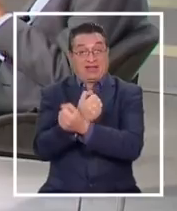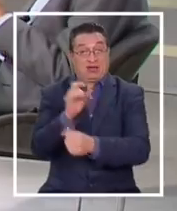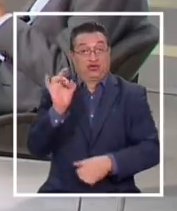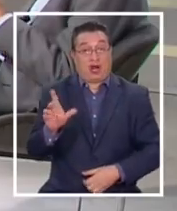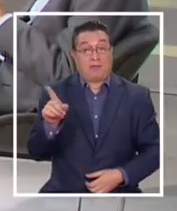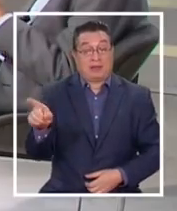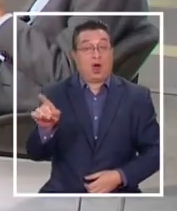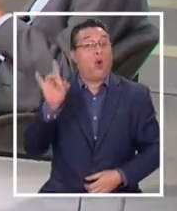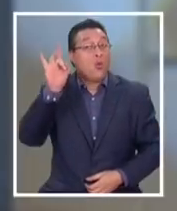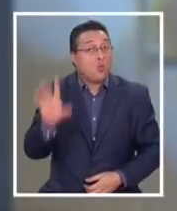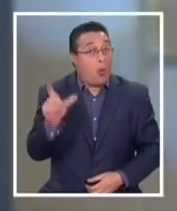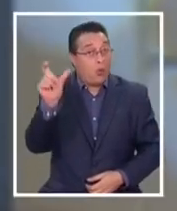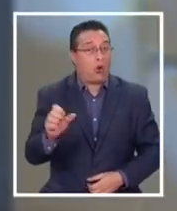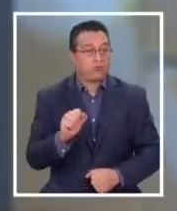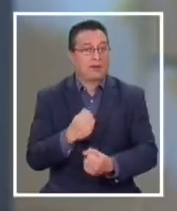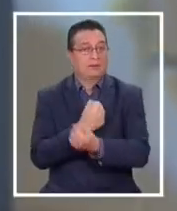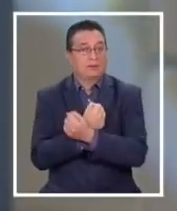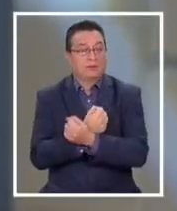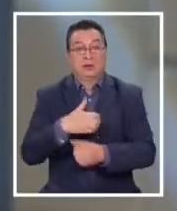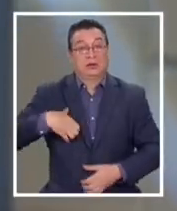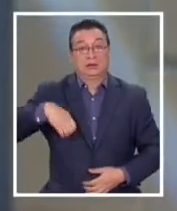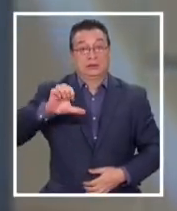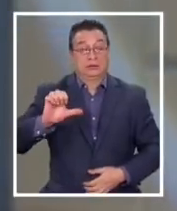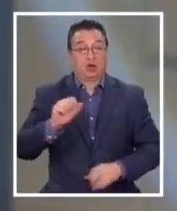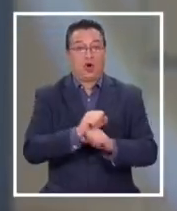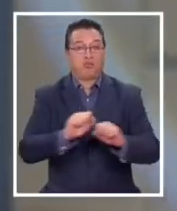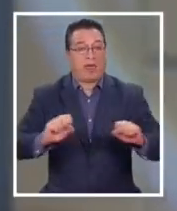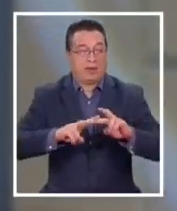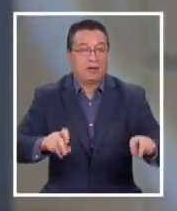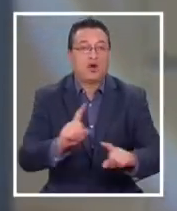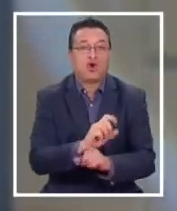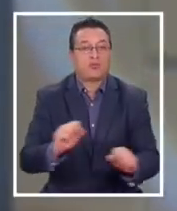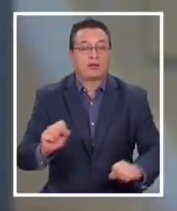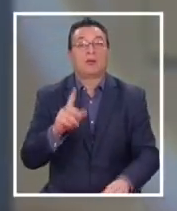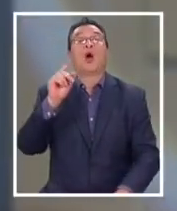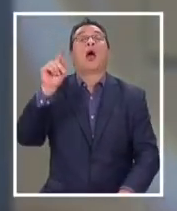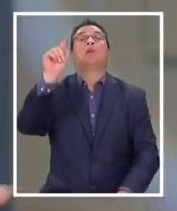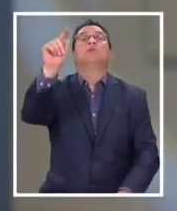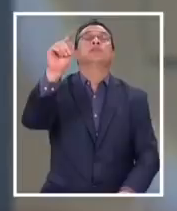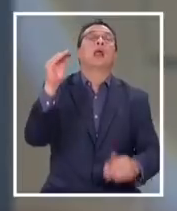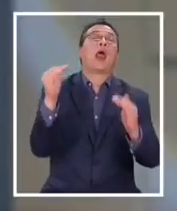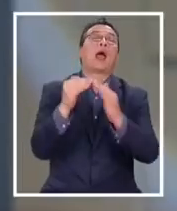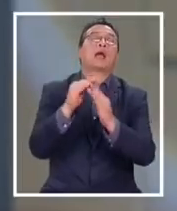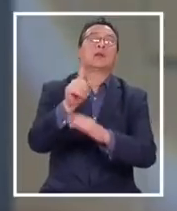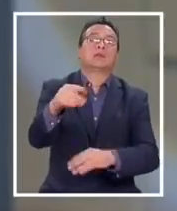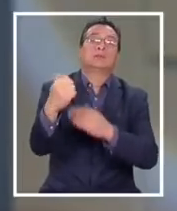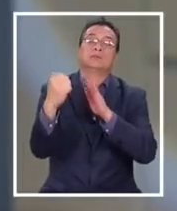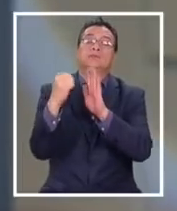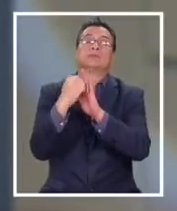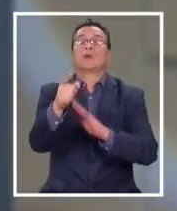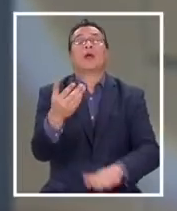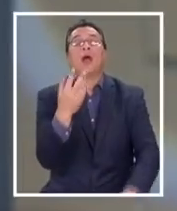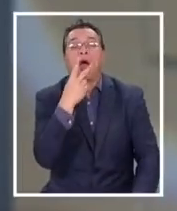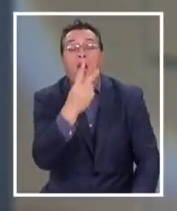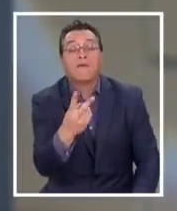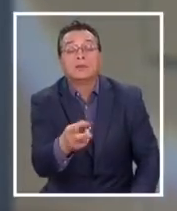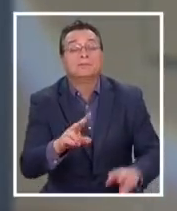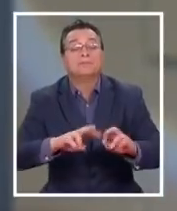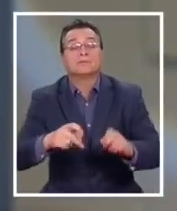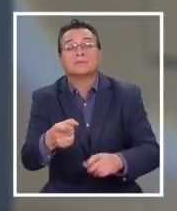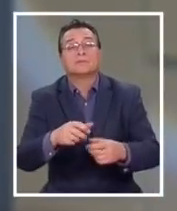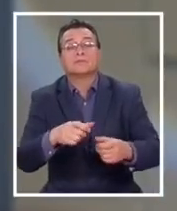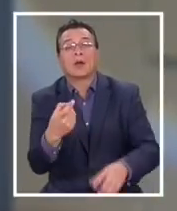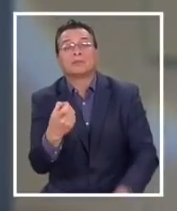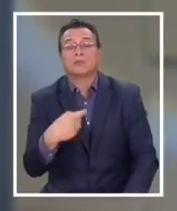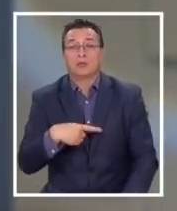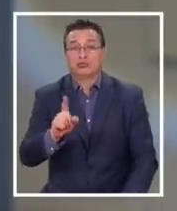cuando, que es el único que puede fiscalizar, la policía de investigaciones no puede. Toca el timbre de la casa y dice, quiero ver dónde está el arma. No, no puede entrar.